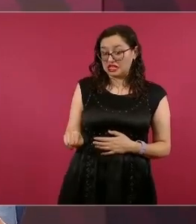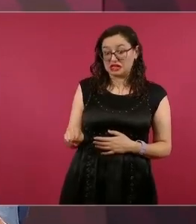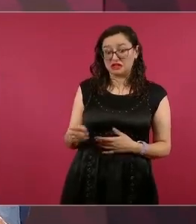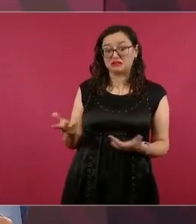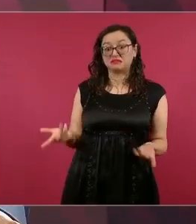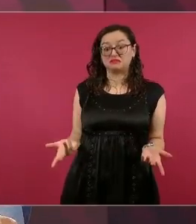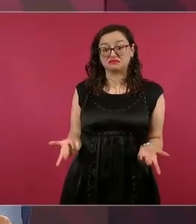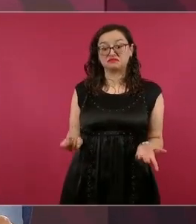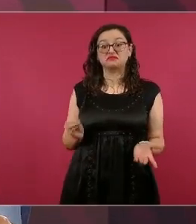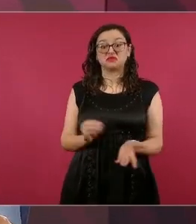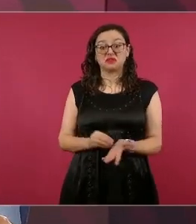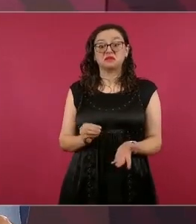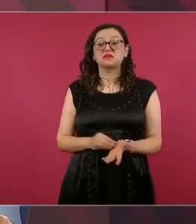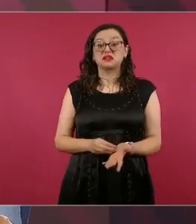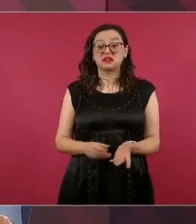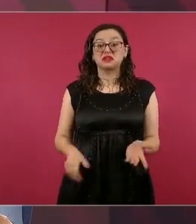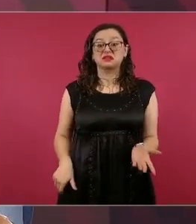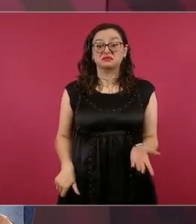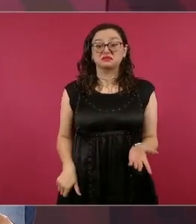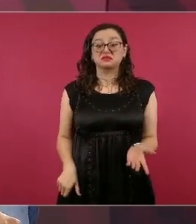acaba de venir y